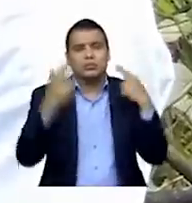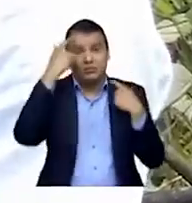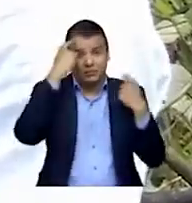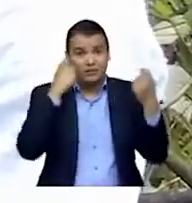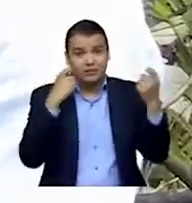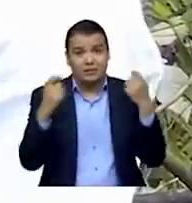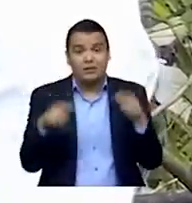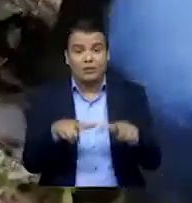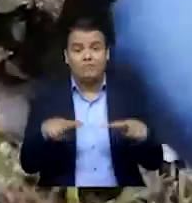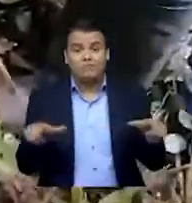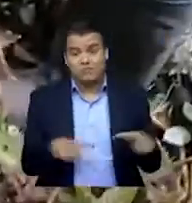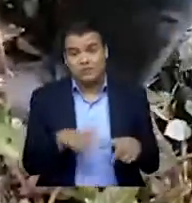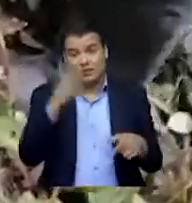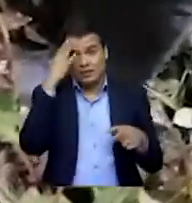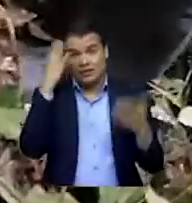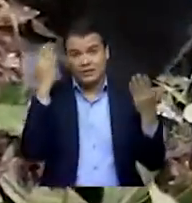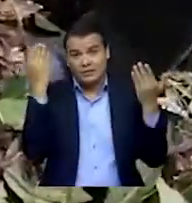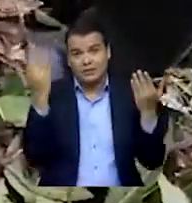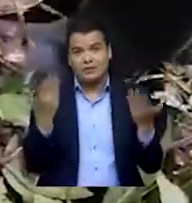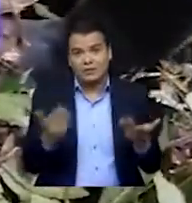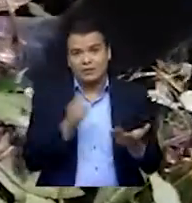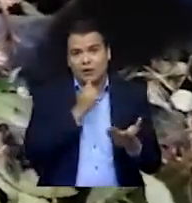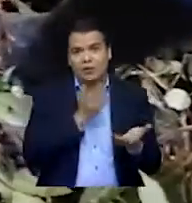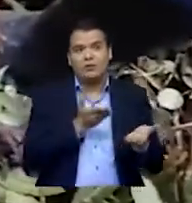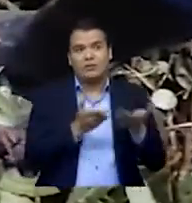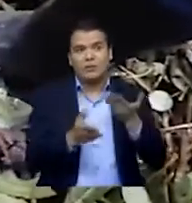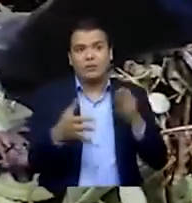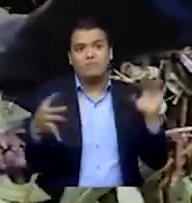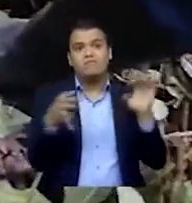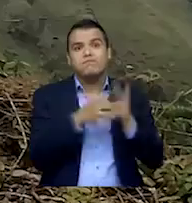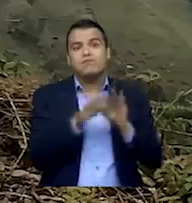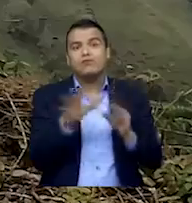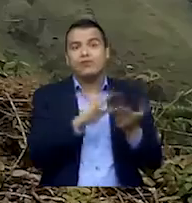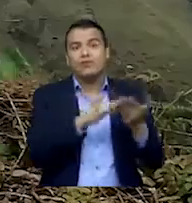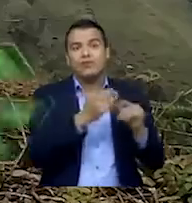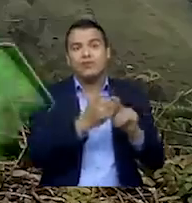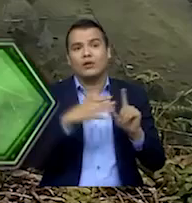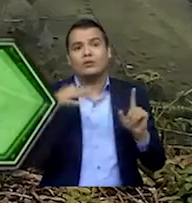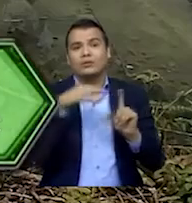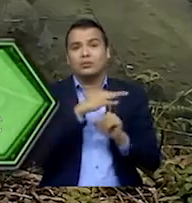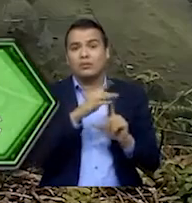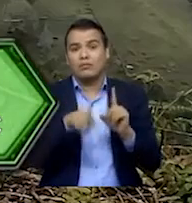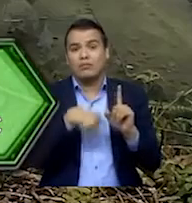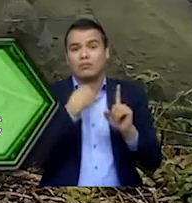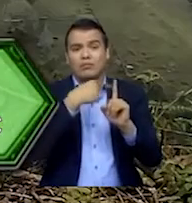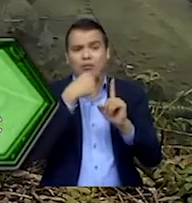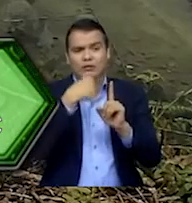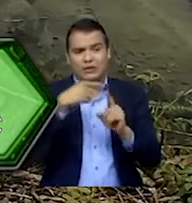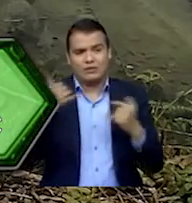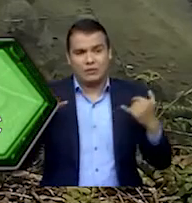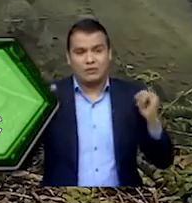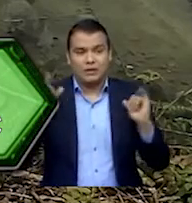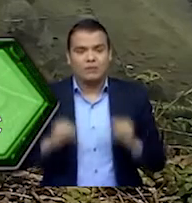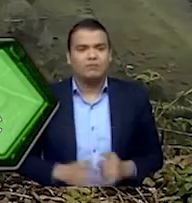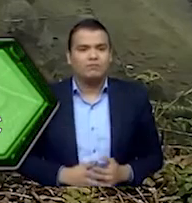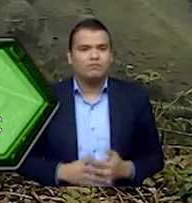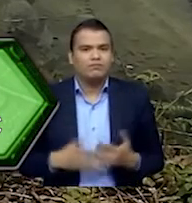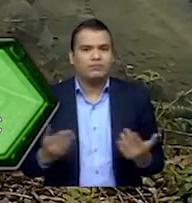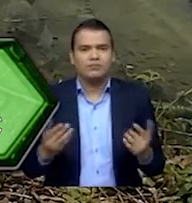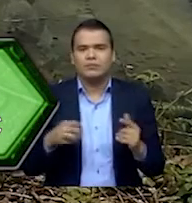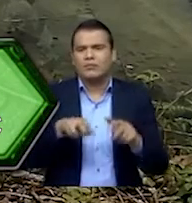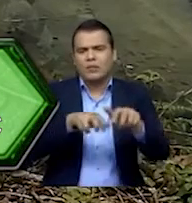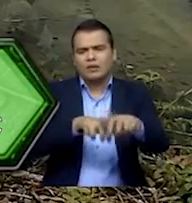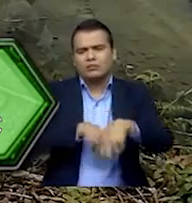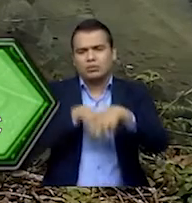que son importantes para el abastecimiento de agua de la población estas siembras permiten también promover los corredores